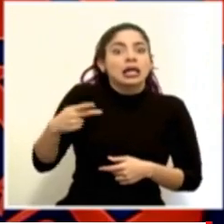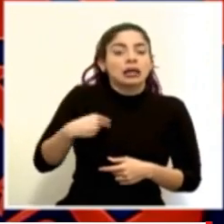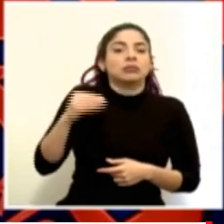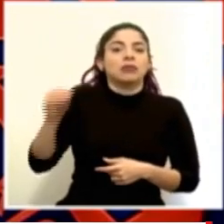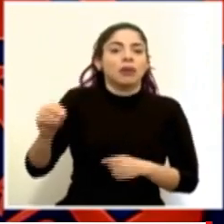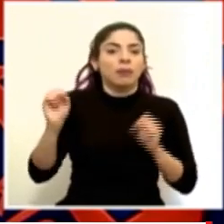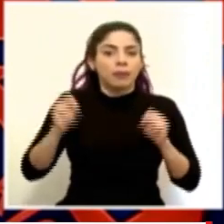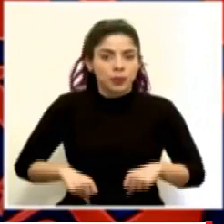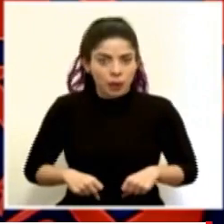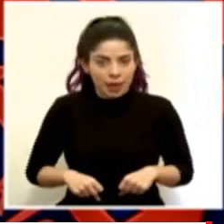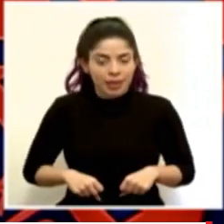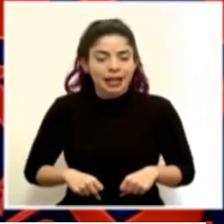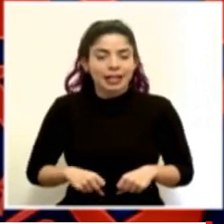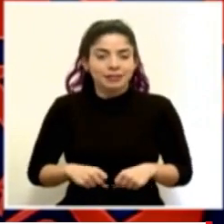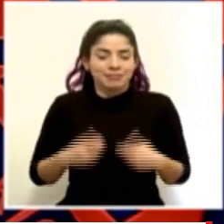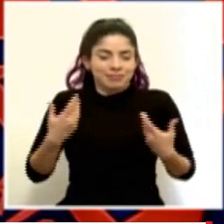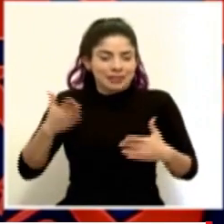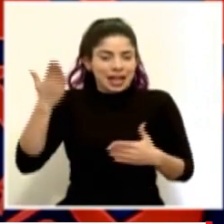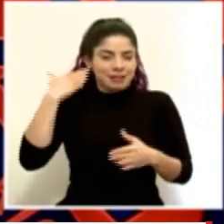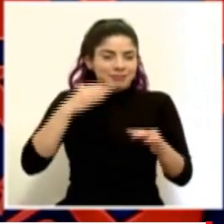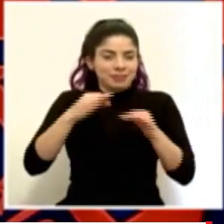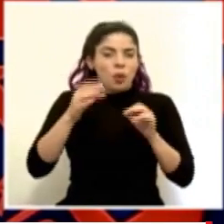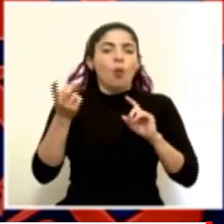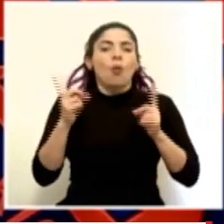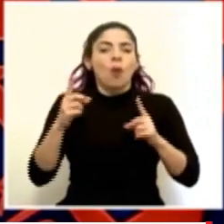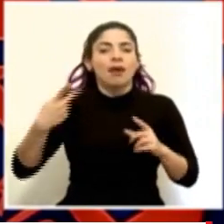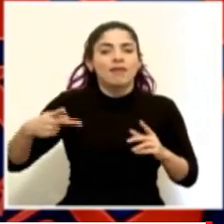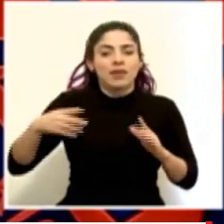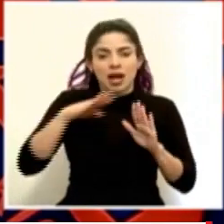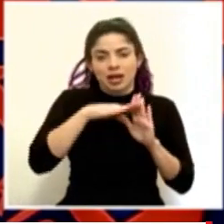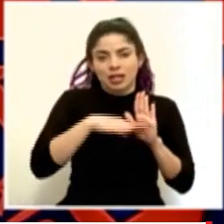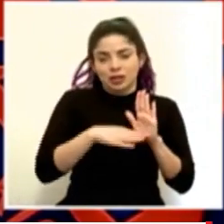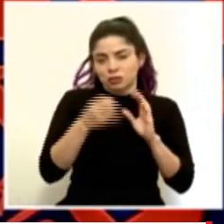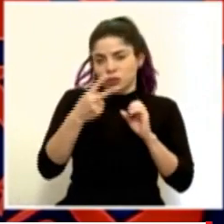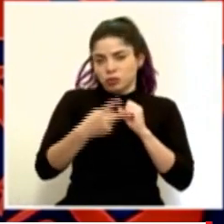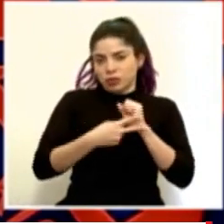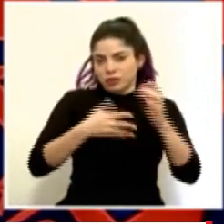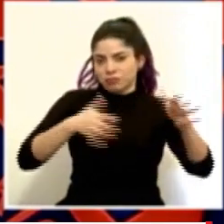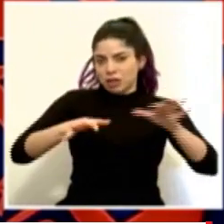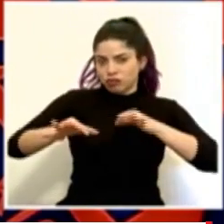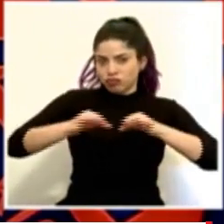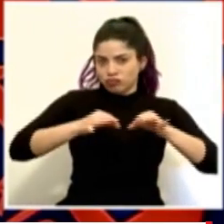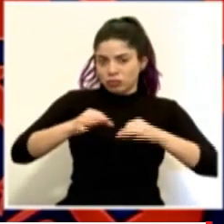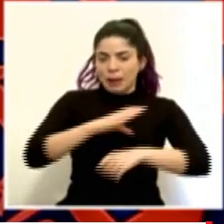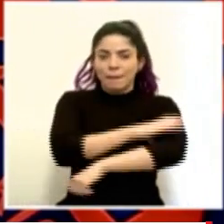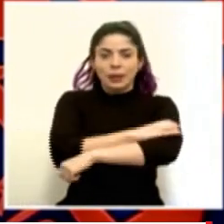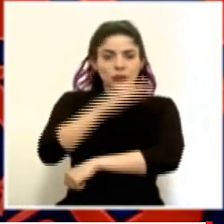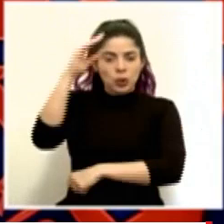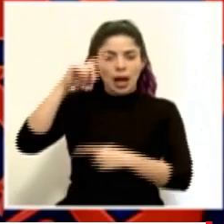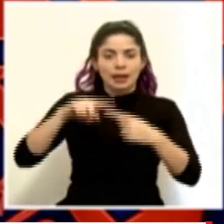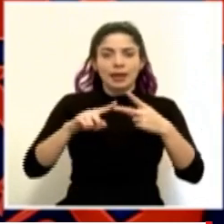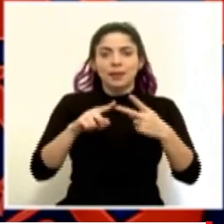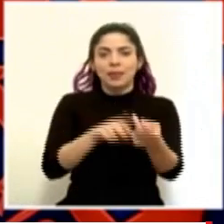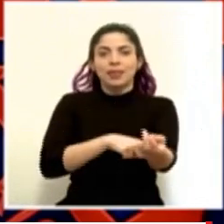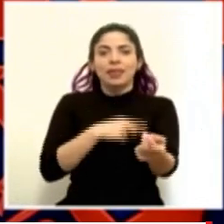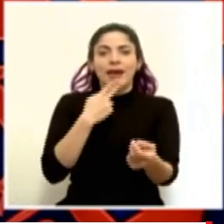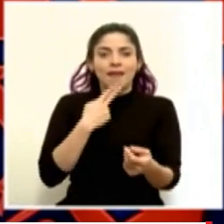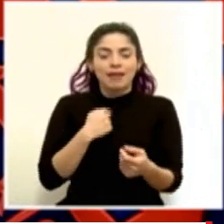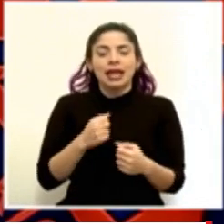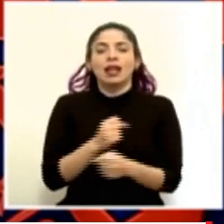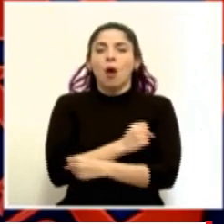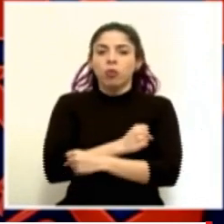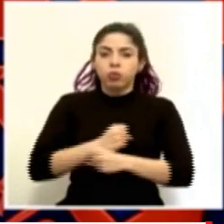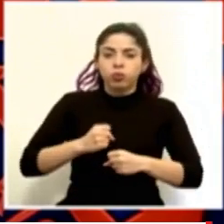factores de riesgo que hemos listado en numerosas ocasiones. Hipertensión, diabetes,